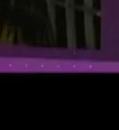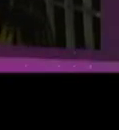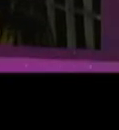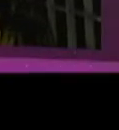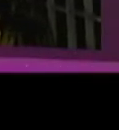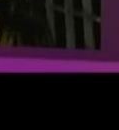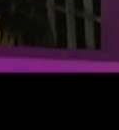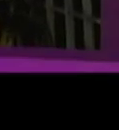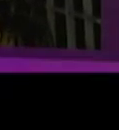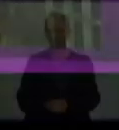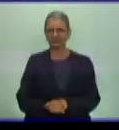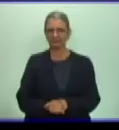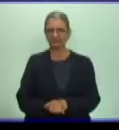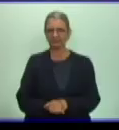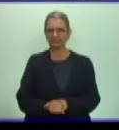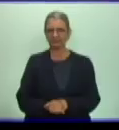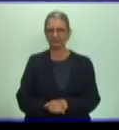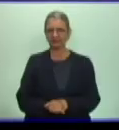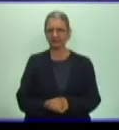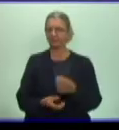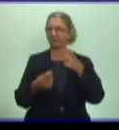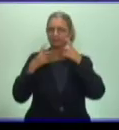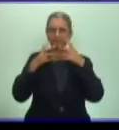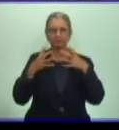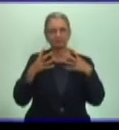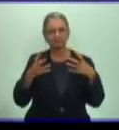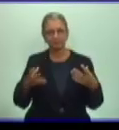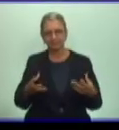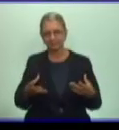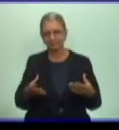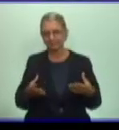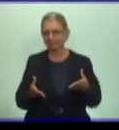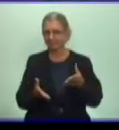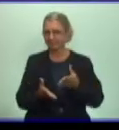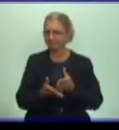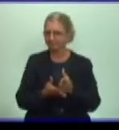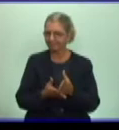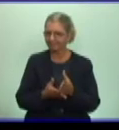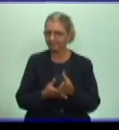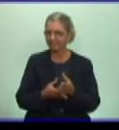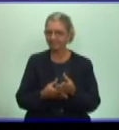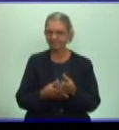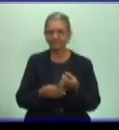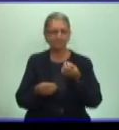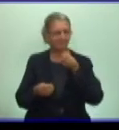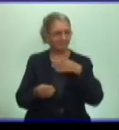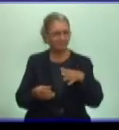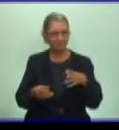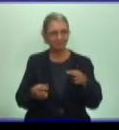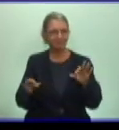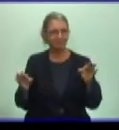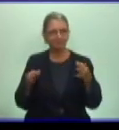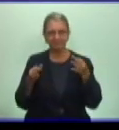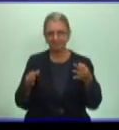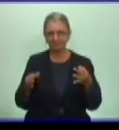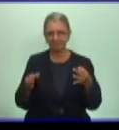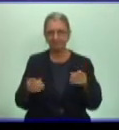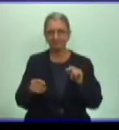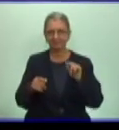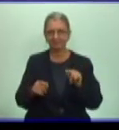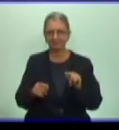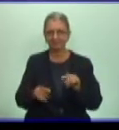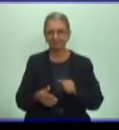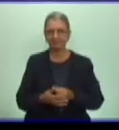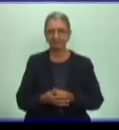Ha sido algo muy importante en la carrera de cualquier profesional, como ha sido para los médicos estar en primera